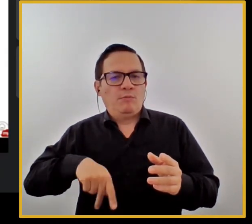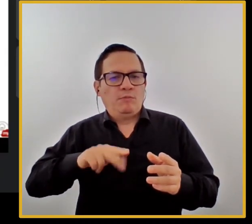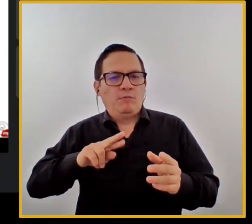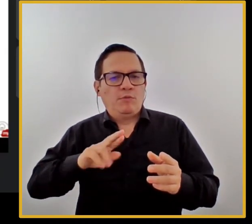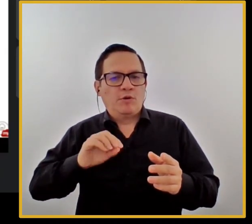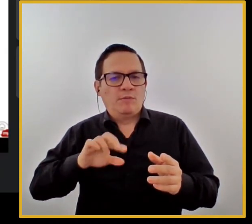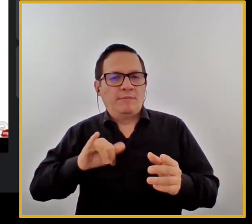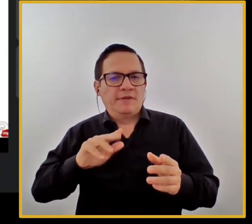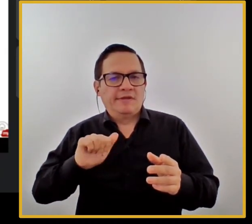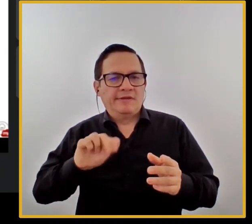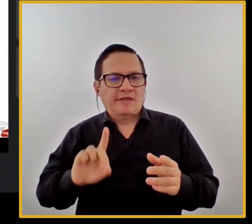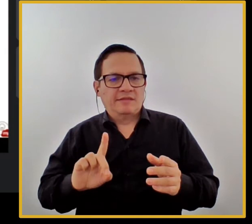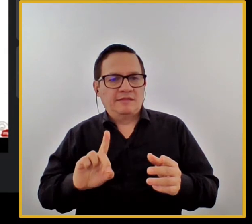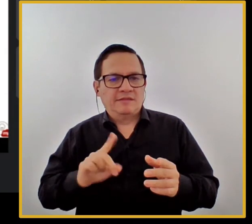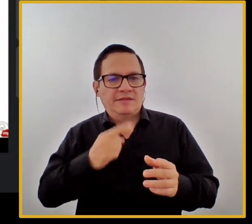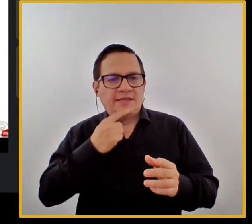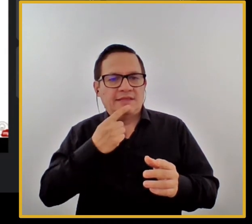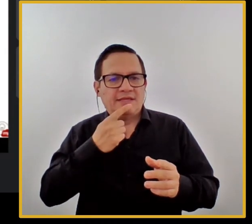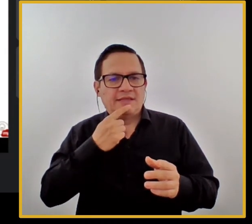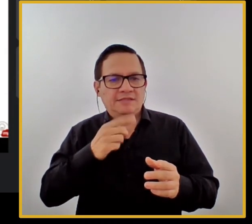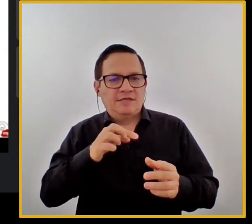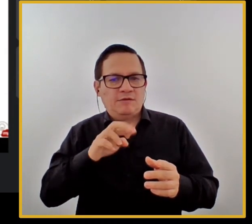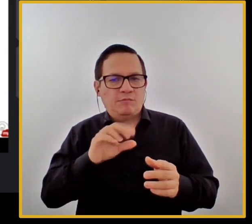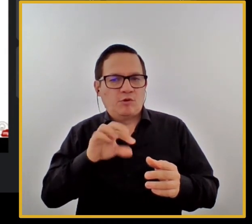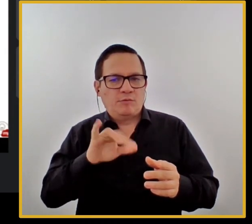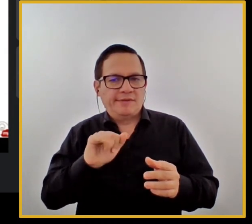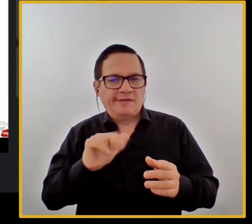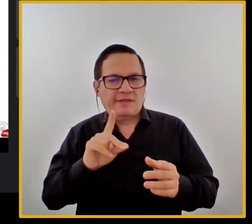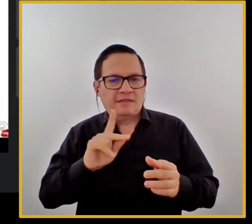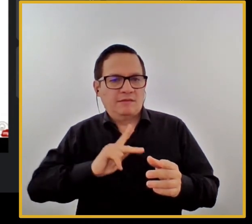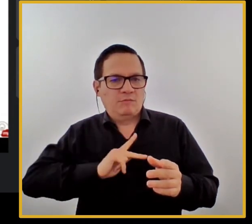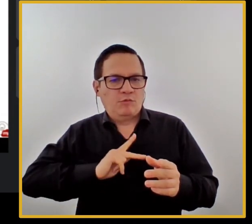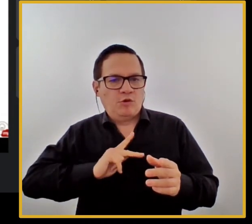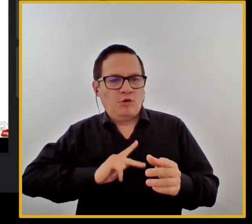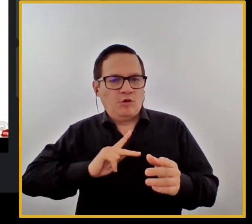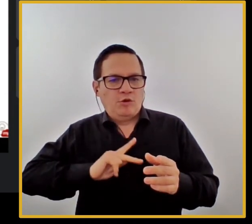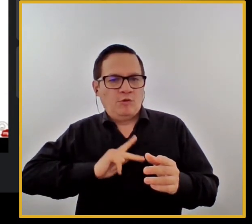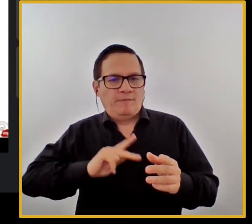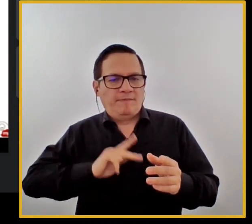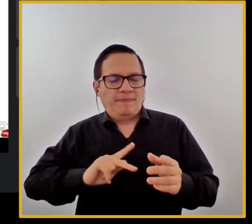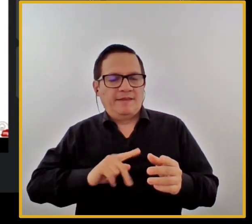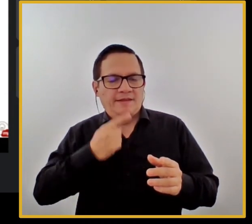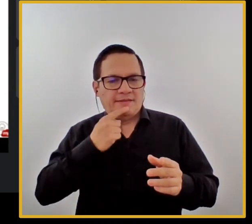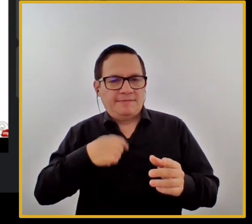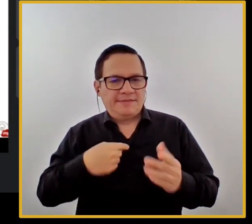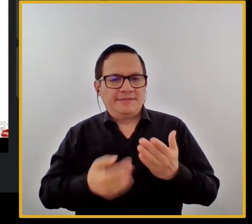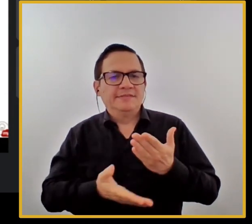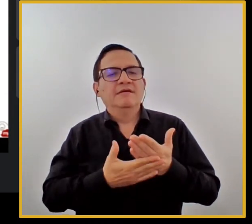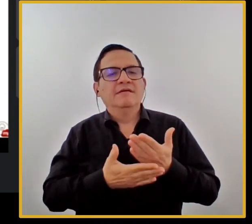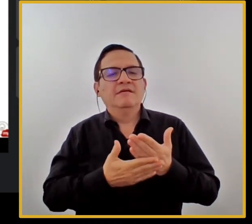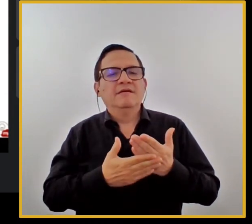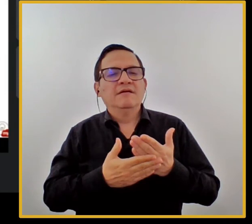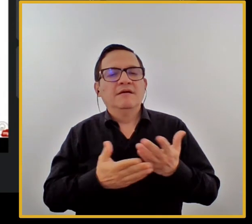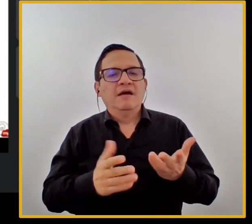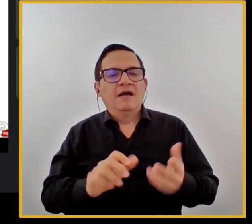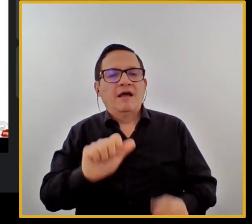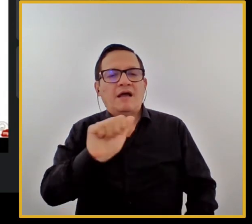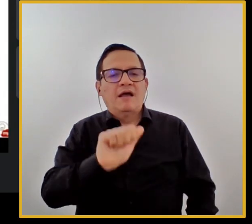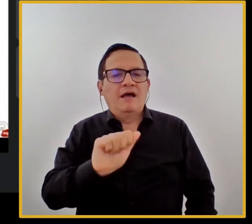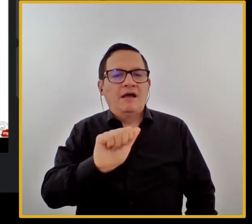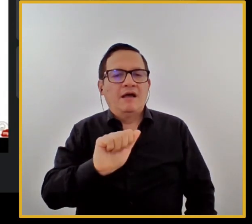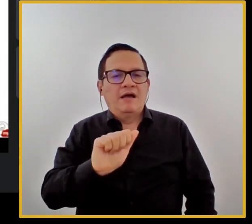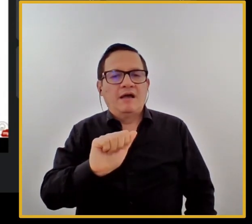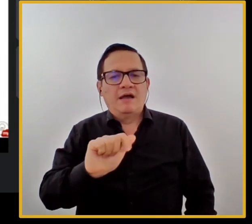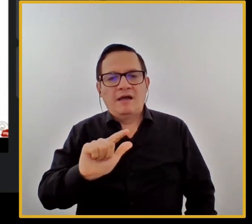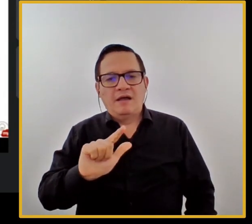dice, si recordamos acá, una propiedad de los logaritmos que me indica que A por